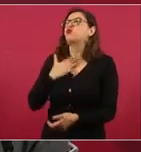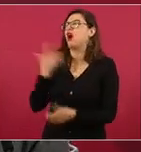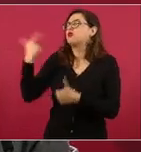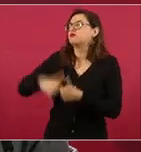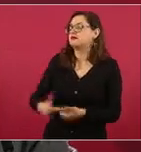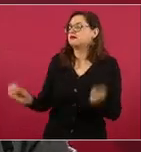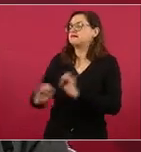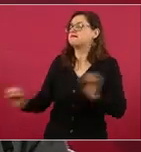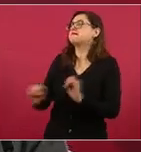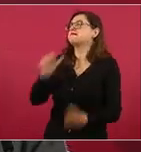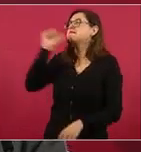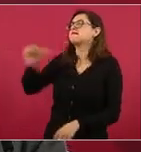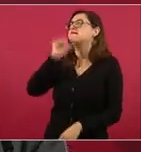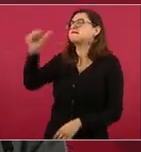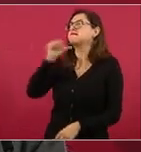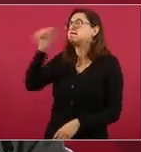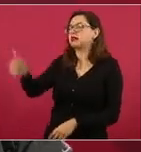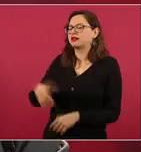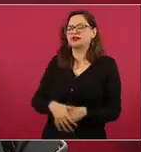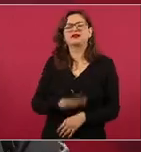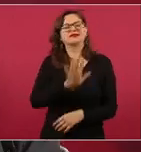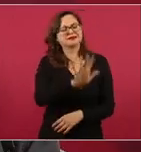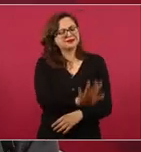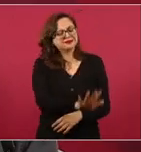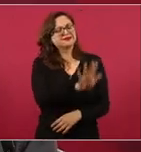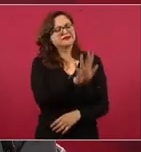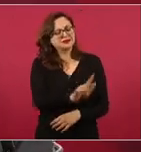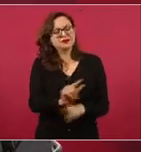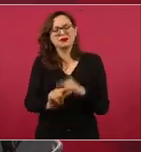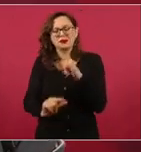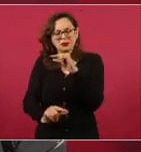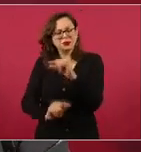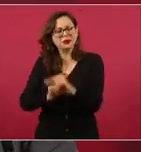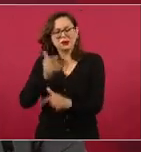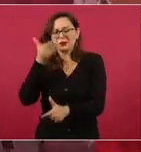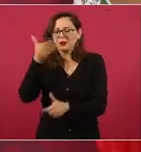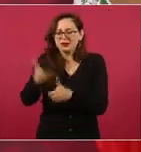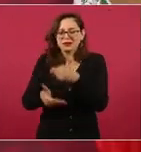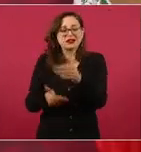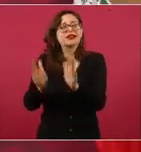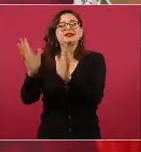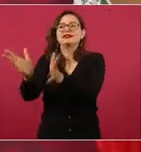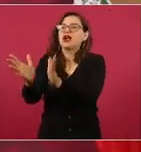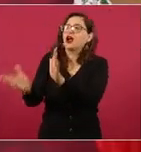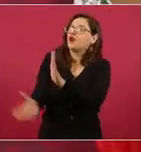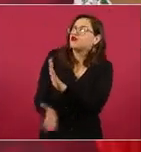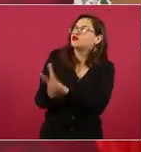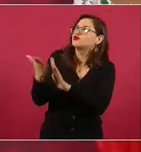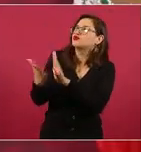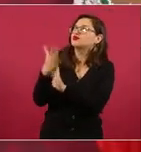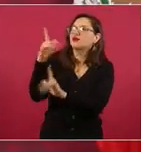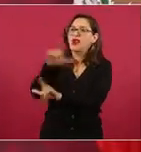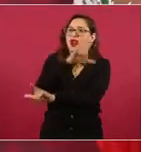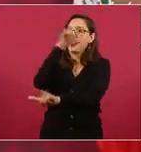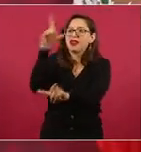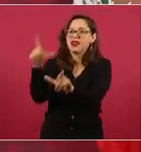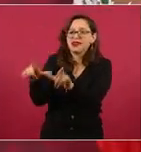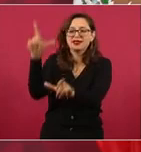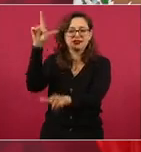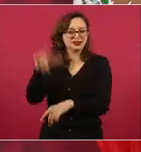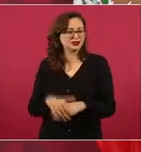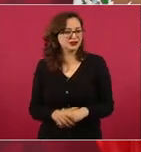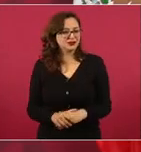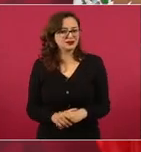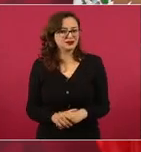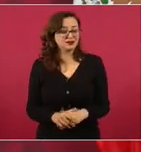producir, ¿sí? Ya va a producir. Lo importante es que ya la tenemos. Ya quisieran